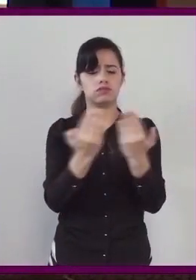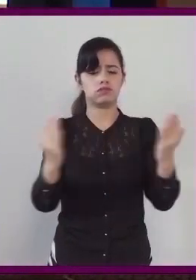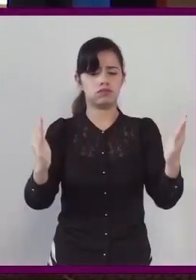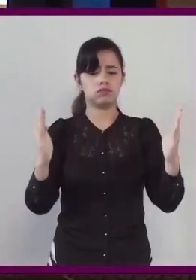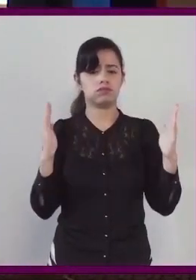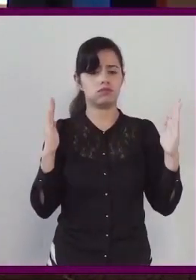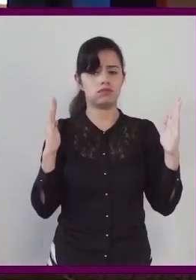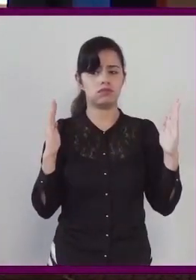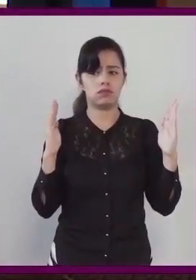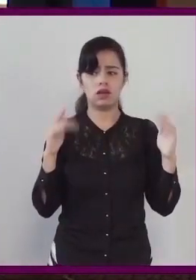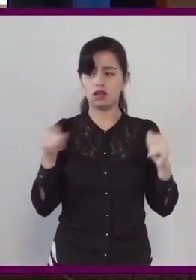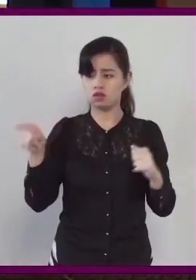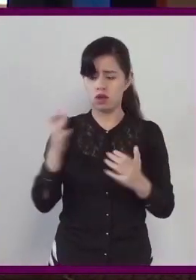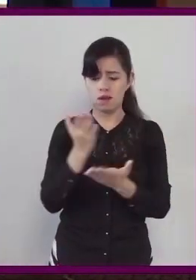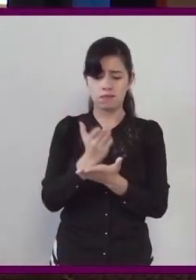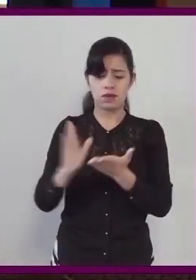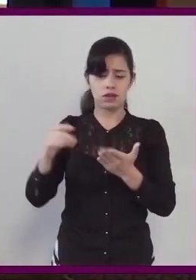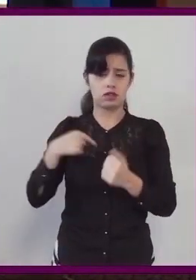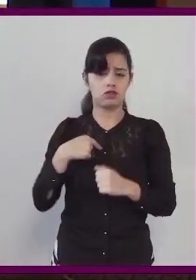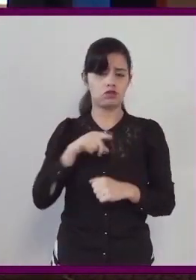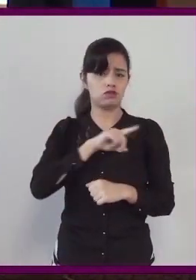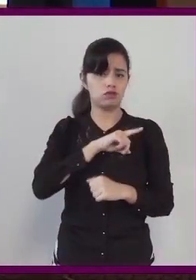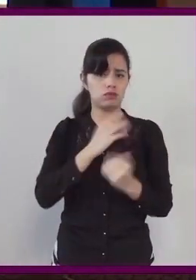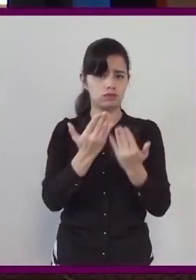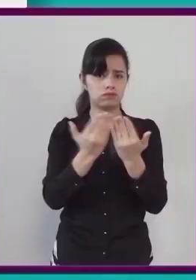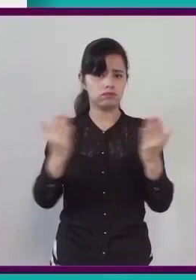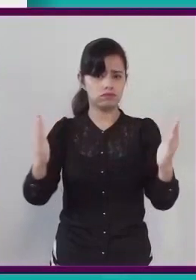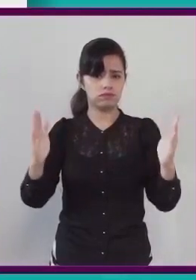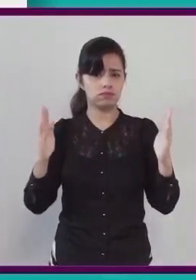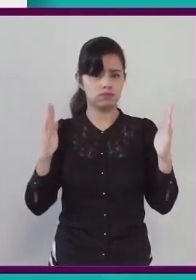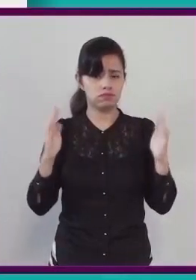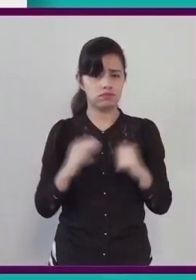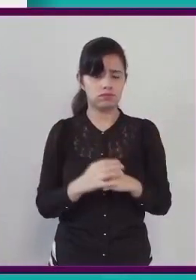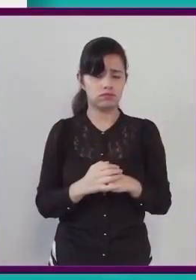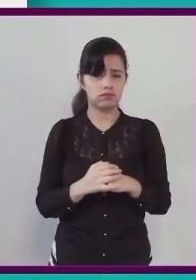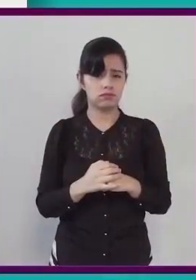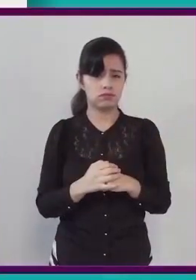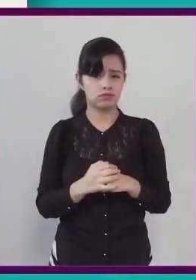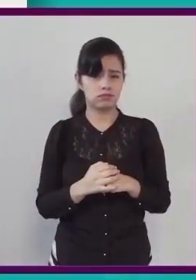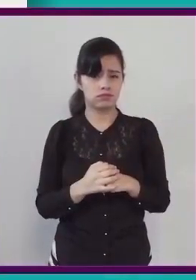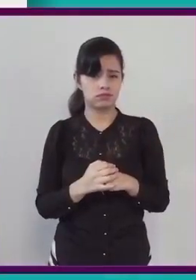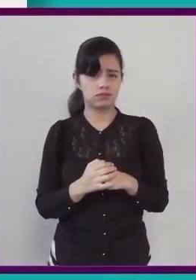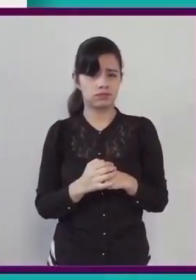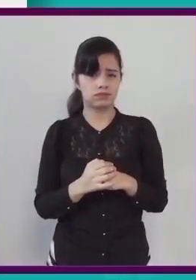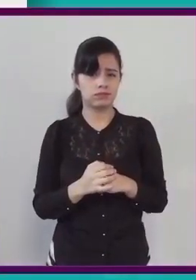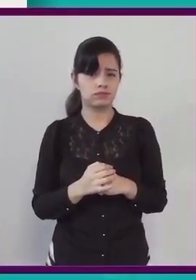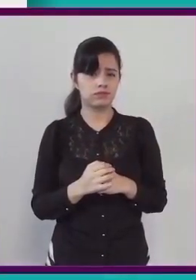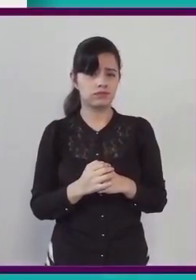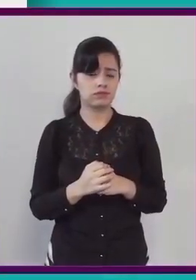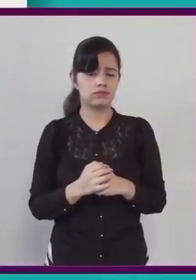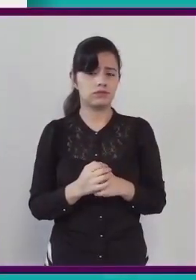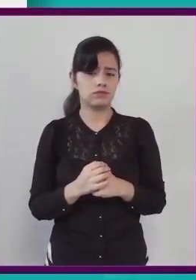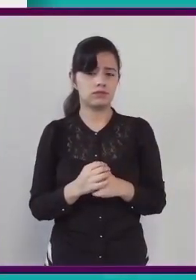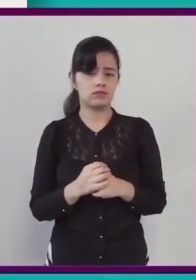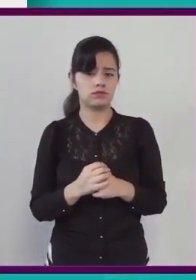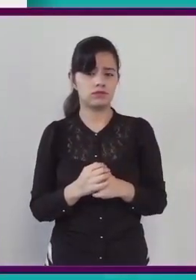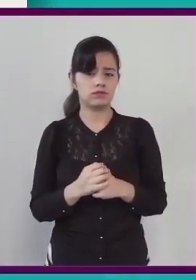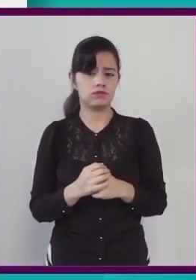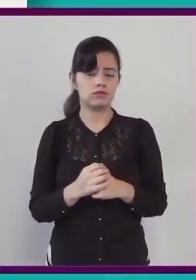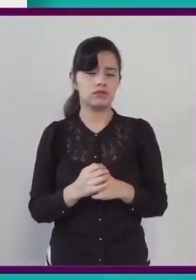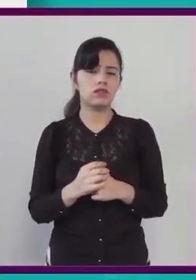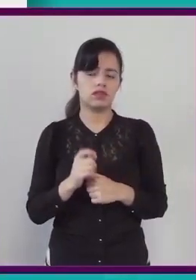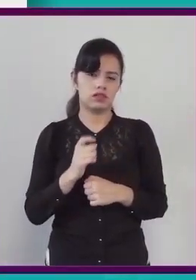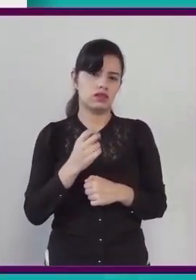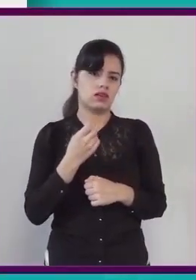me separan a mí de ti, ¿no? Y la realidad es que me parece que